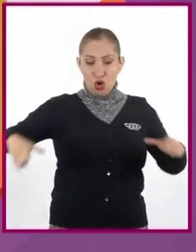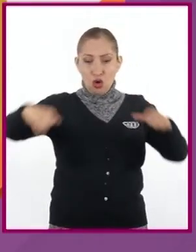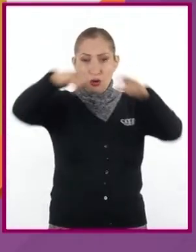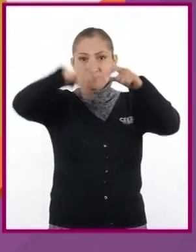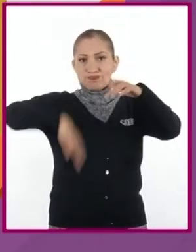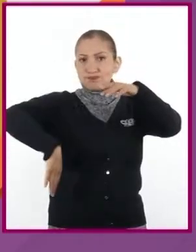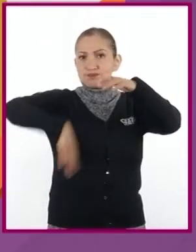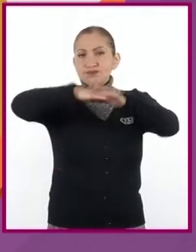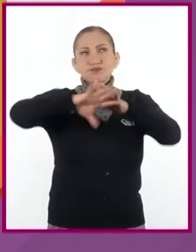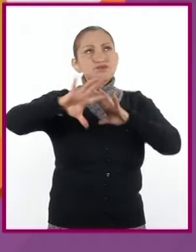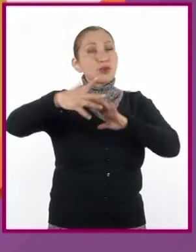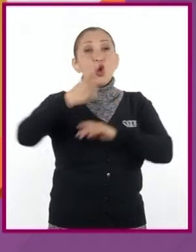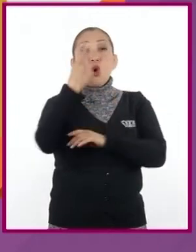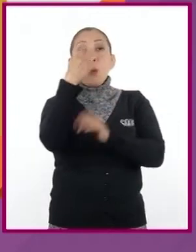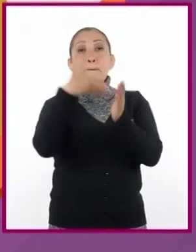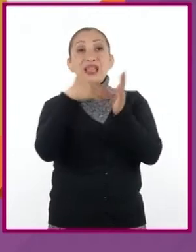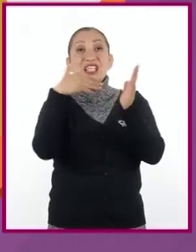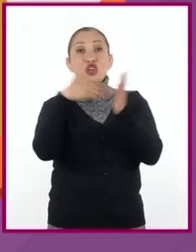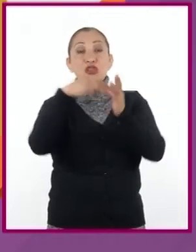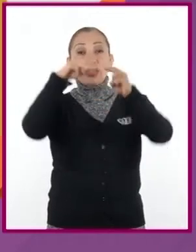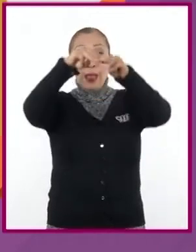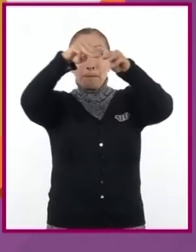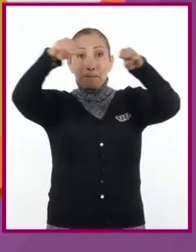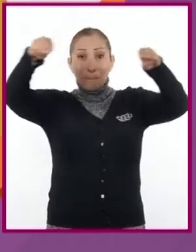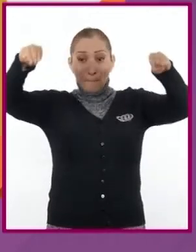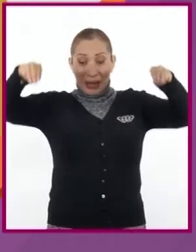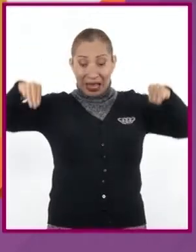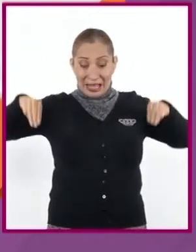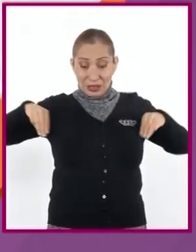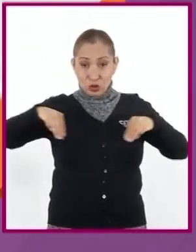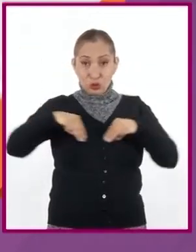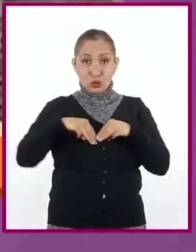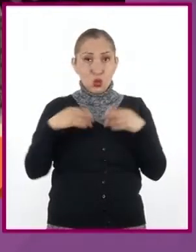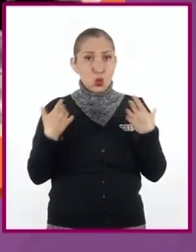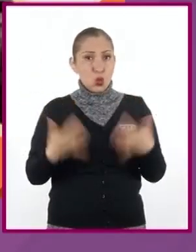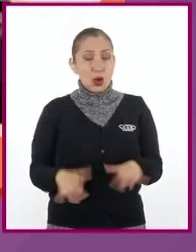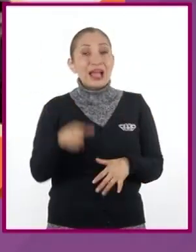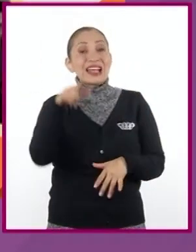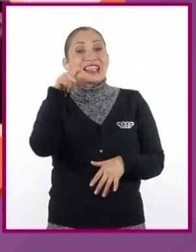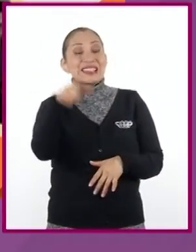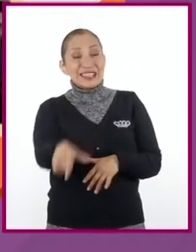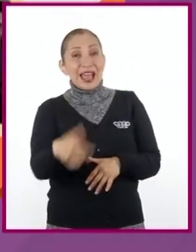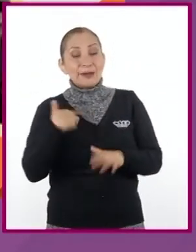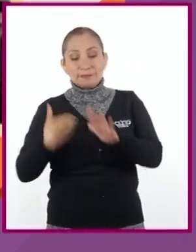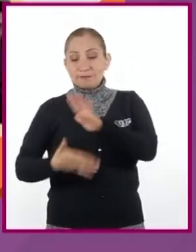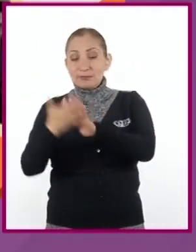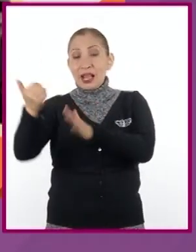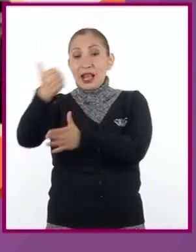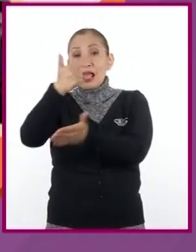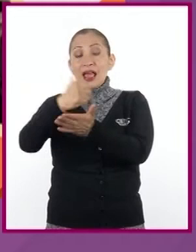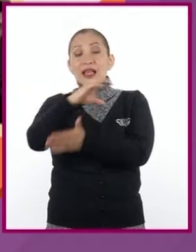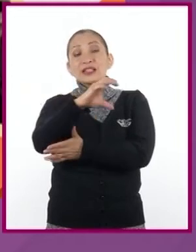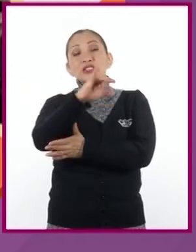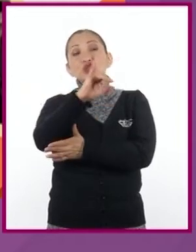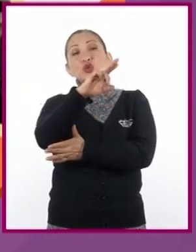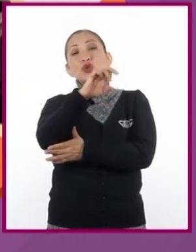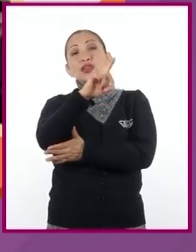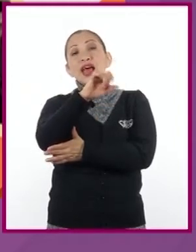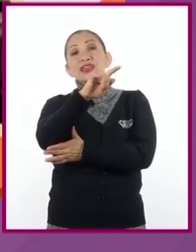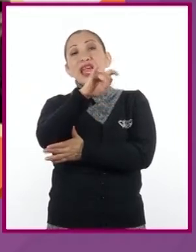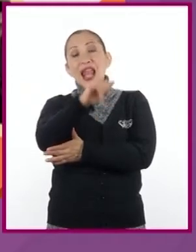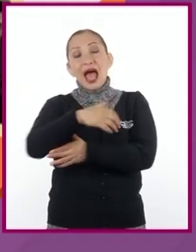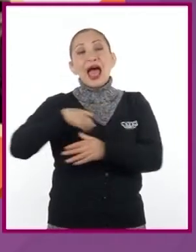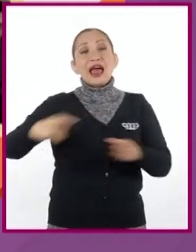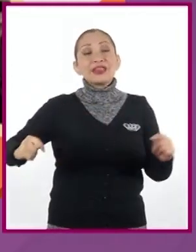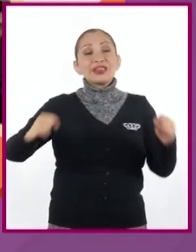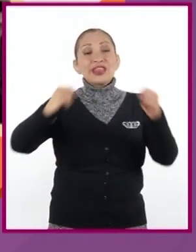máximo, alrededor de 1,000,000 de metros cúbicos. Y fue construida la Ciudadela, con su templo de la